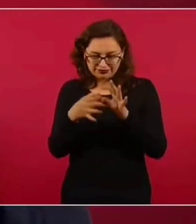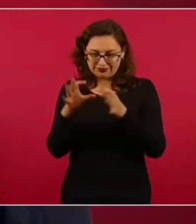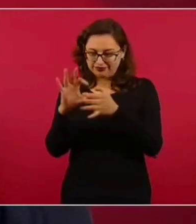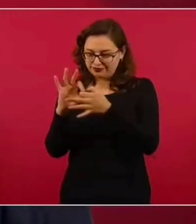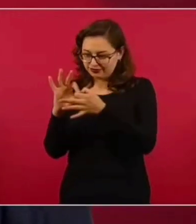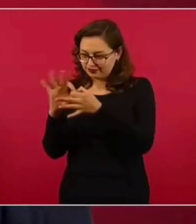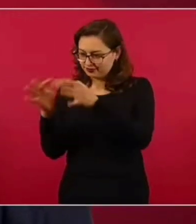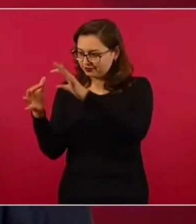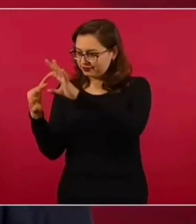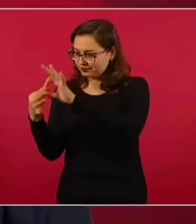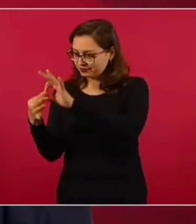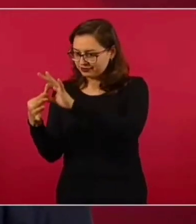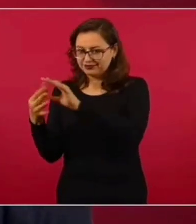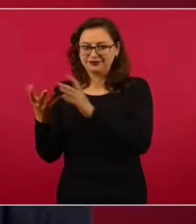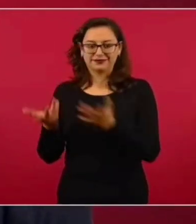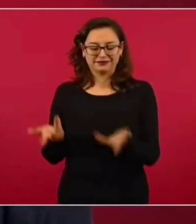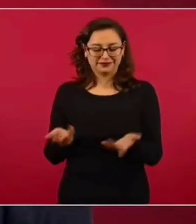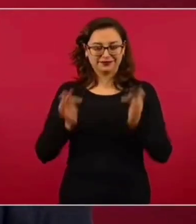gobernabilidad.